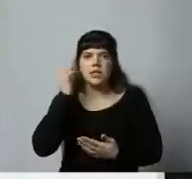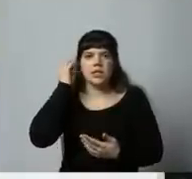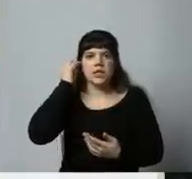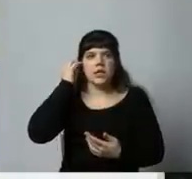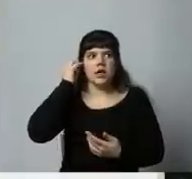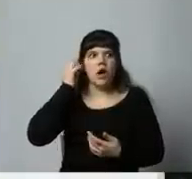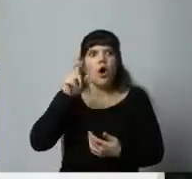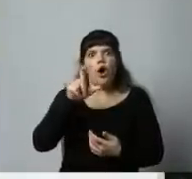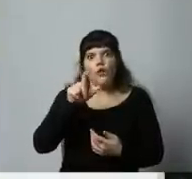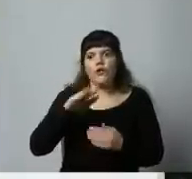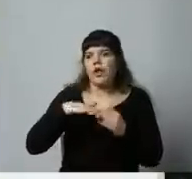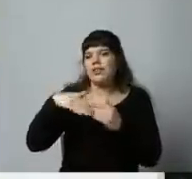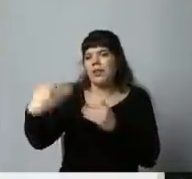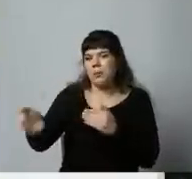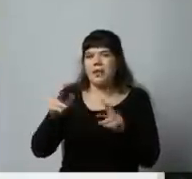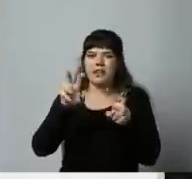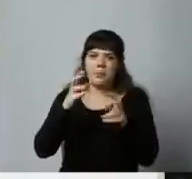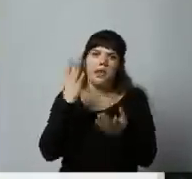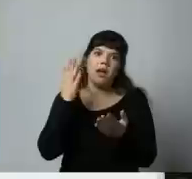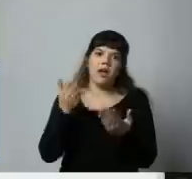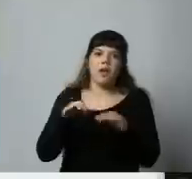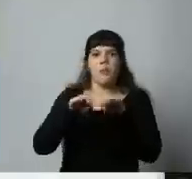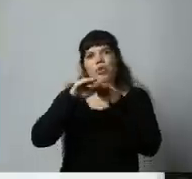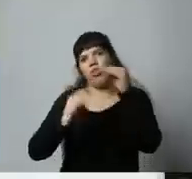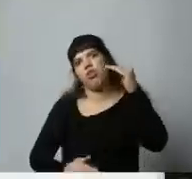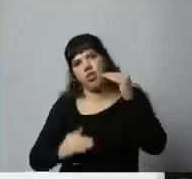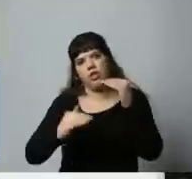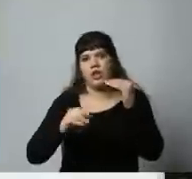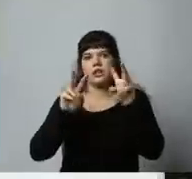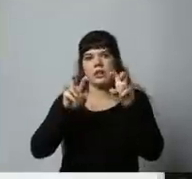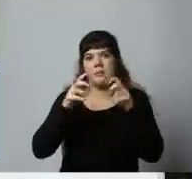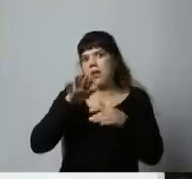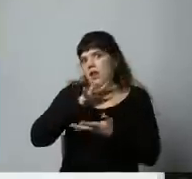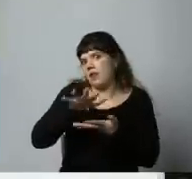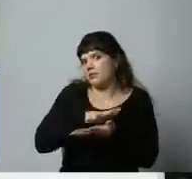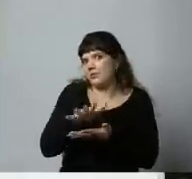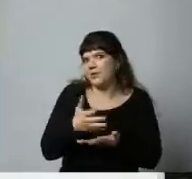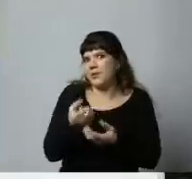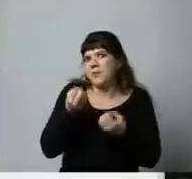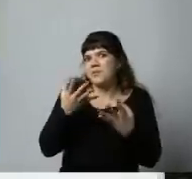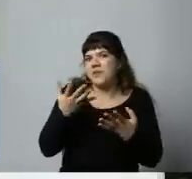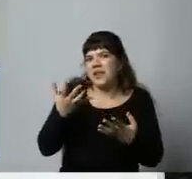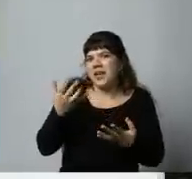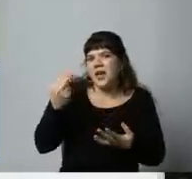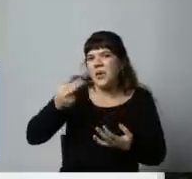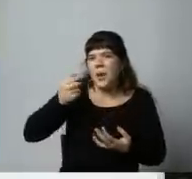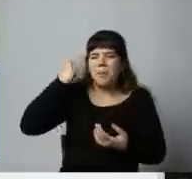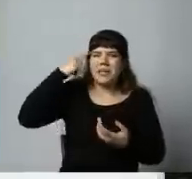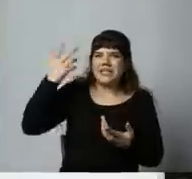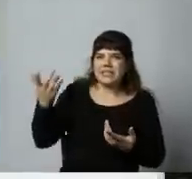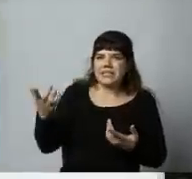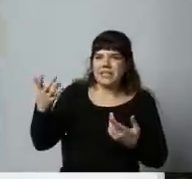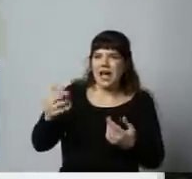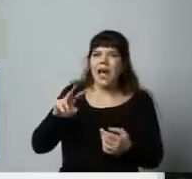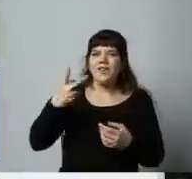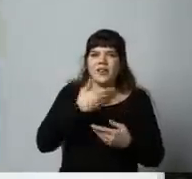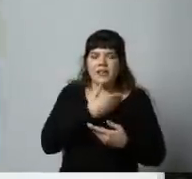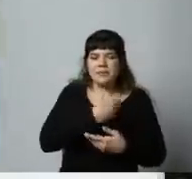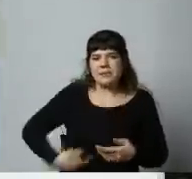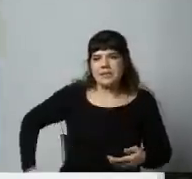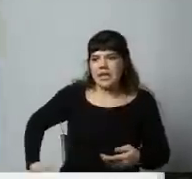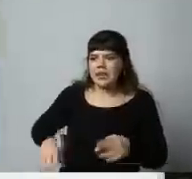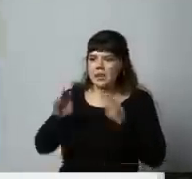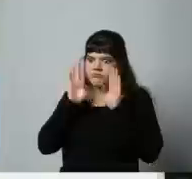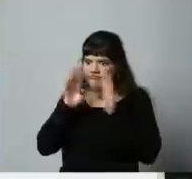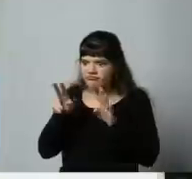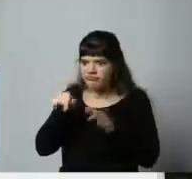obviamente después aparece la desigualdad en el tratamiento de las cosas porque a nadie se le ocurrió hac una investigación sobre si hay espionaje o